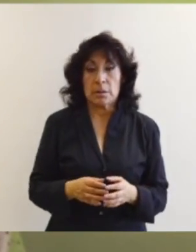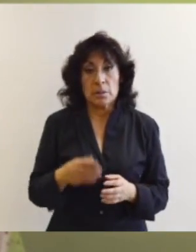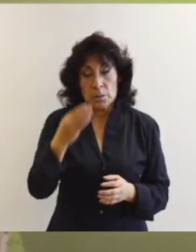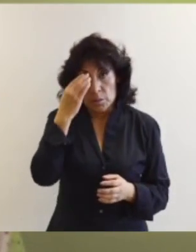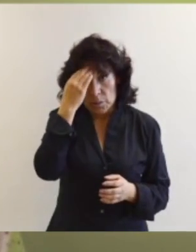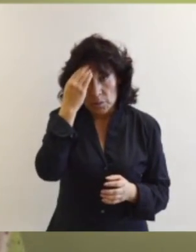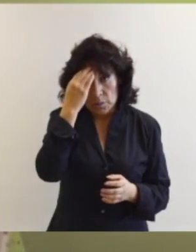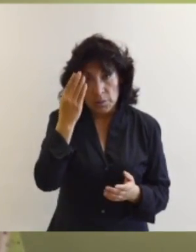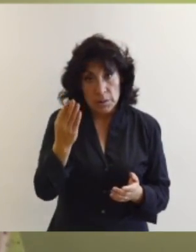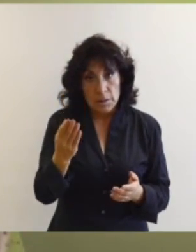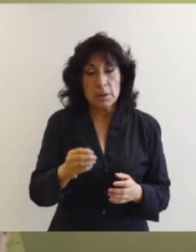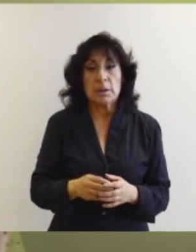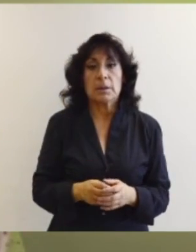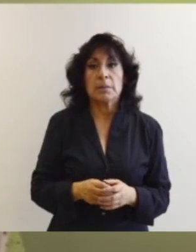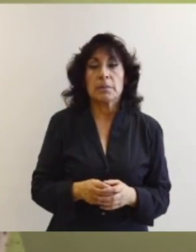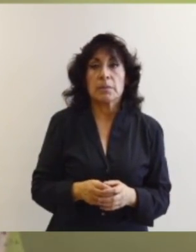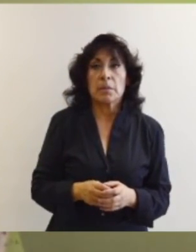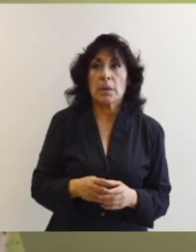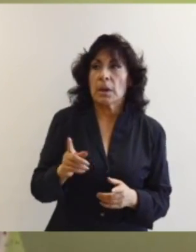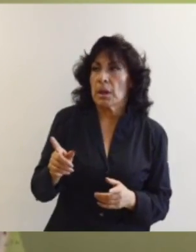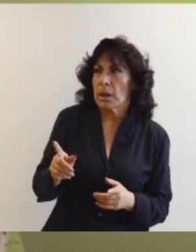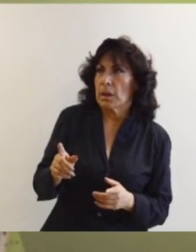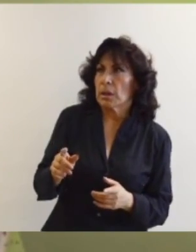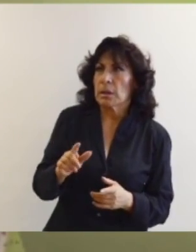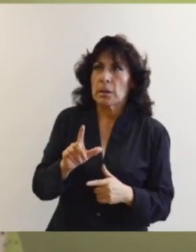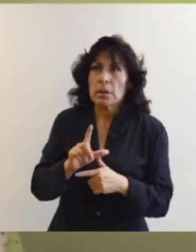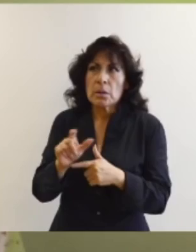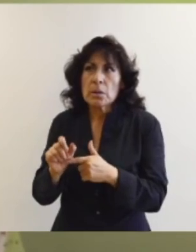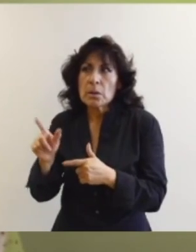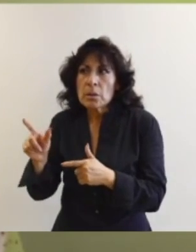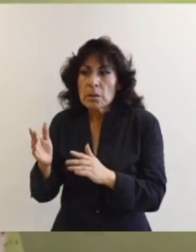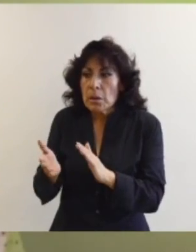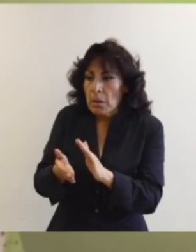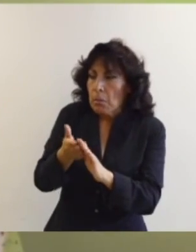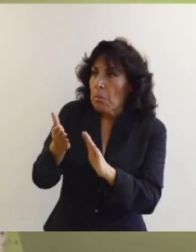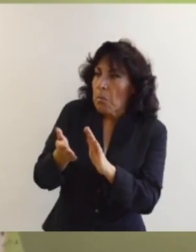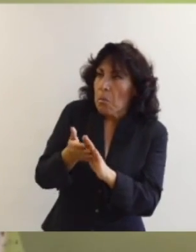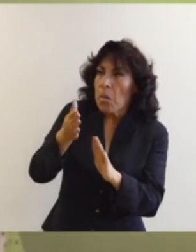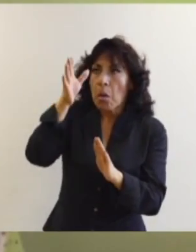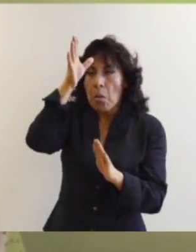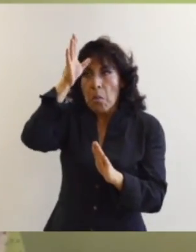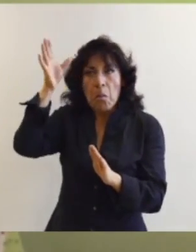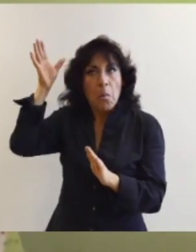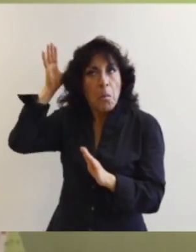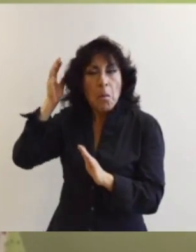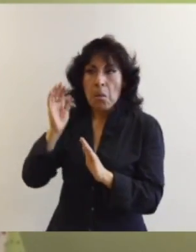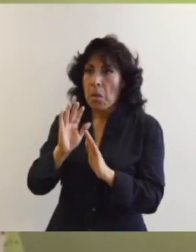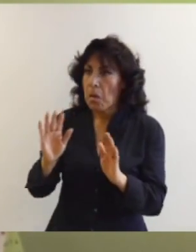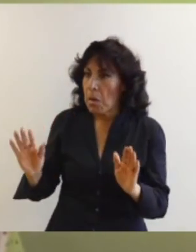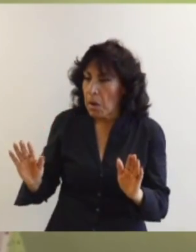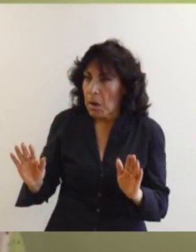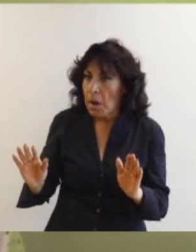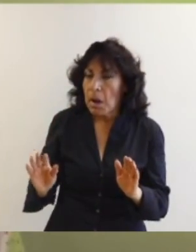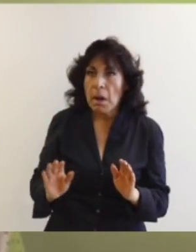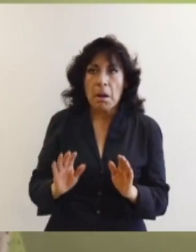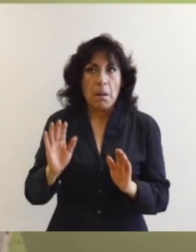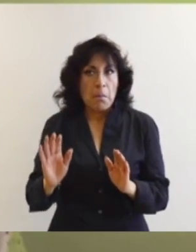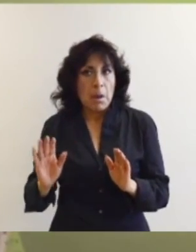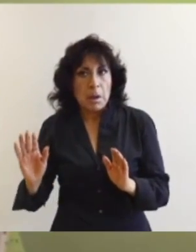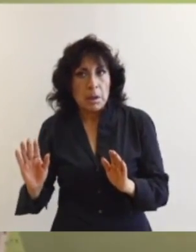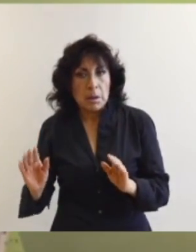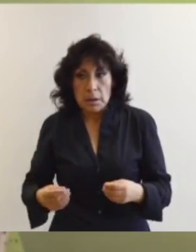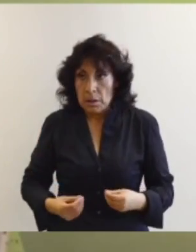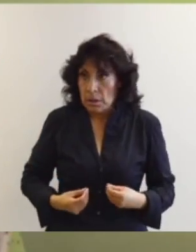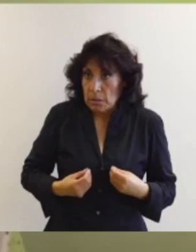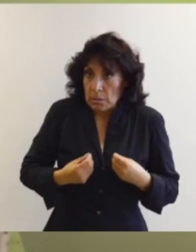Así que una vez reconstruido Cuauhtémoc, usted podría con toda certeza, como si dijéramos,